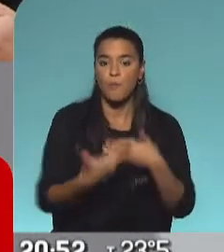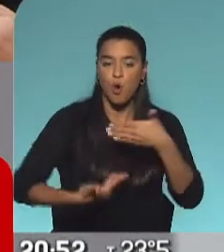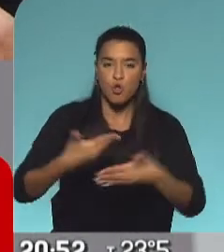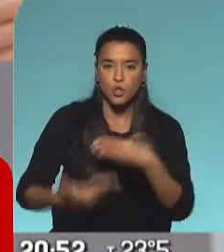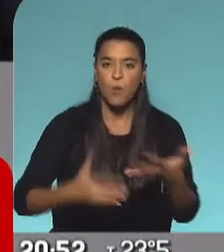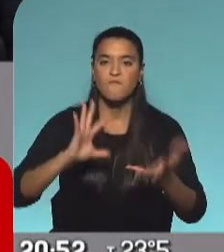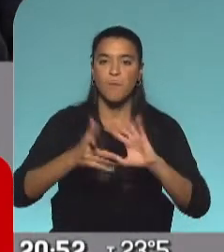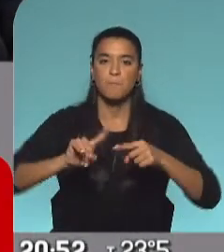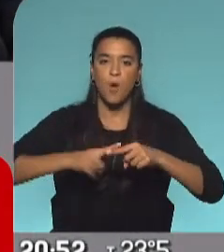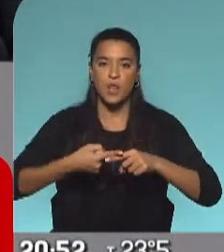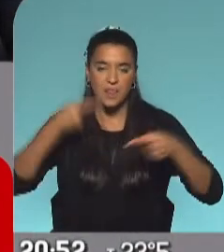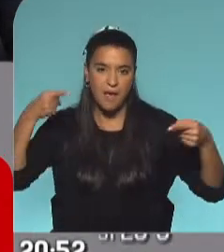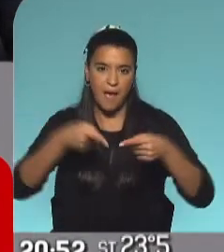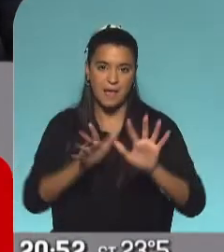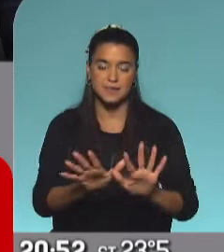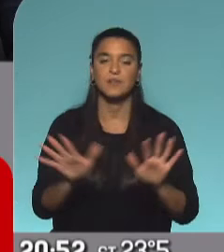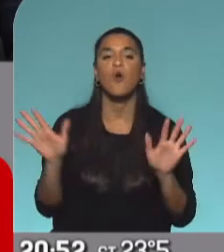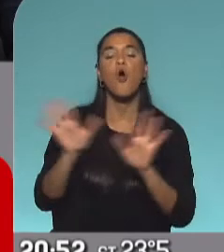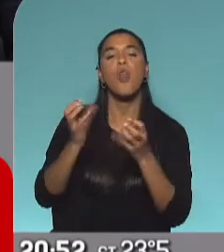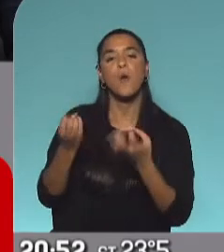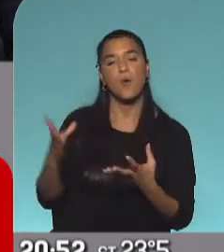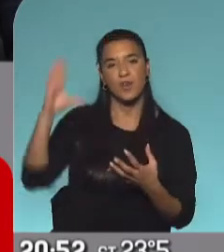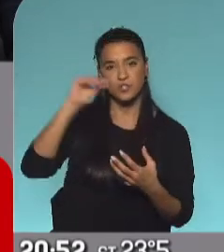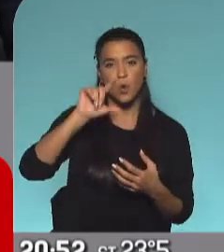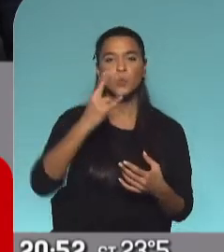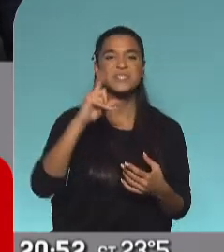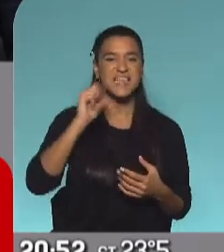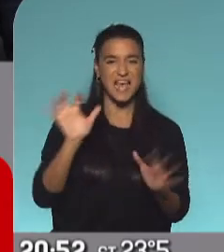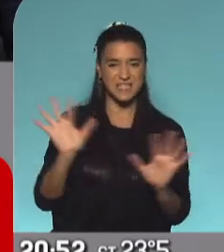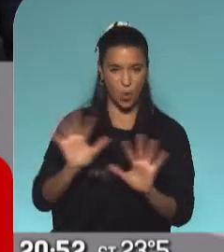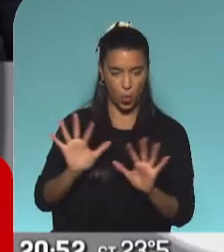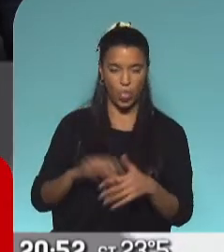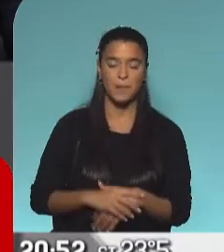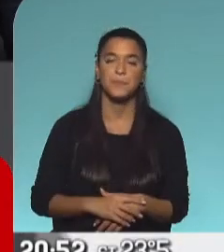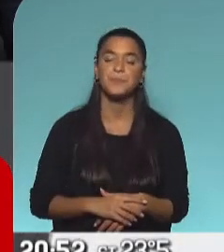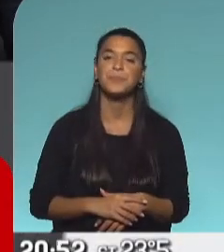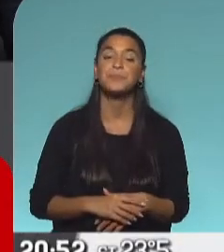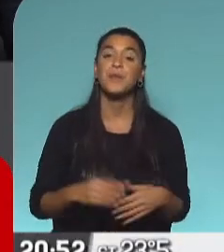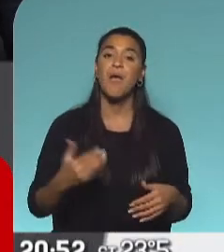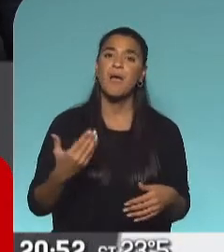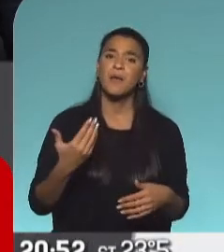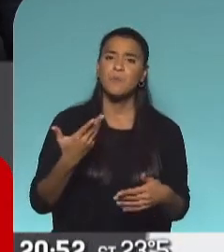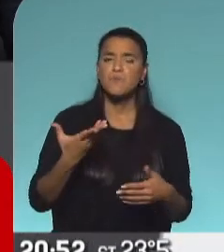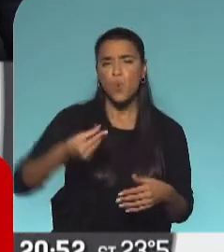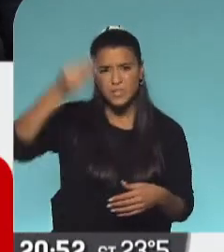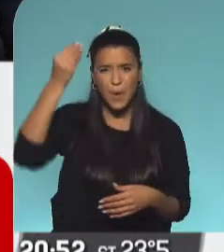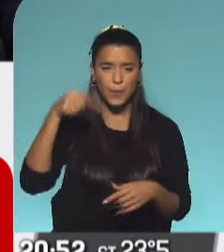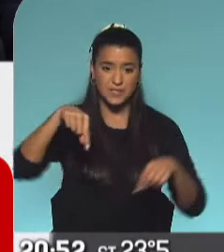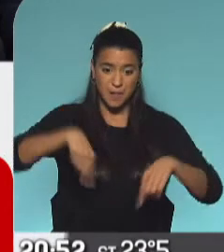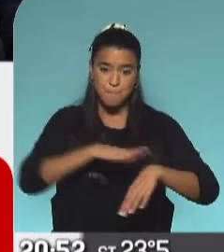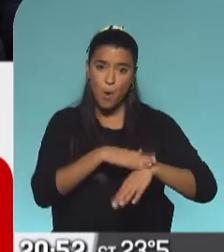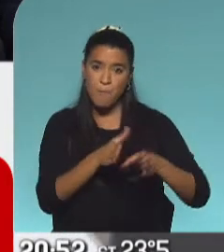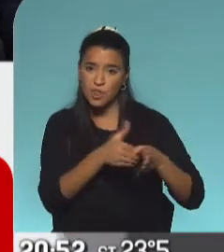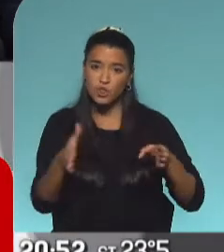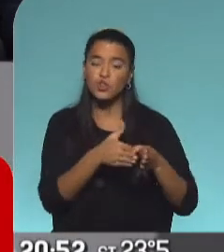de políticas. Santiago, buenas noches. Lucía Isikoff le saluda. Se habló varias veces o se escuchó varias veces en este